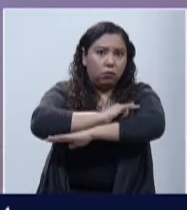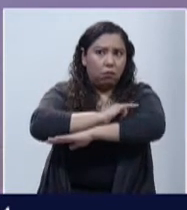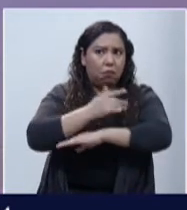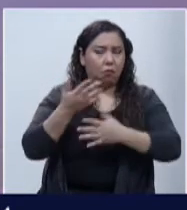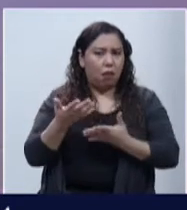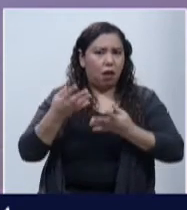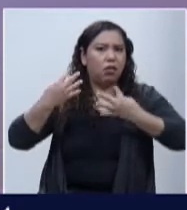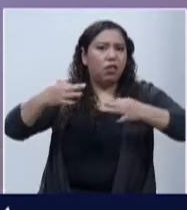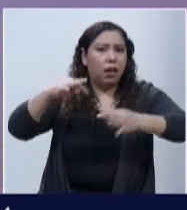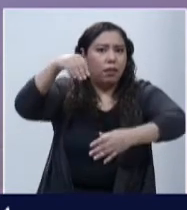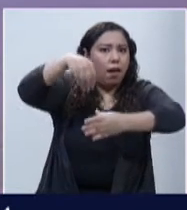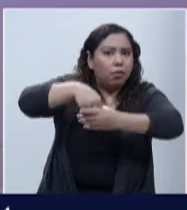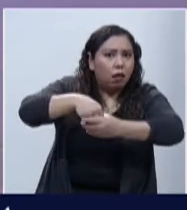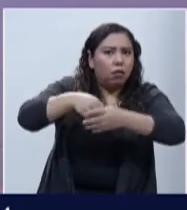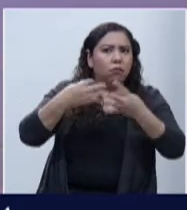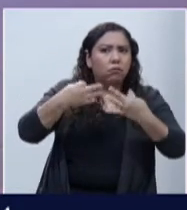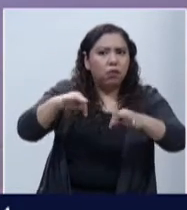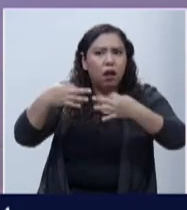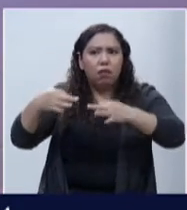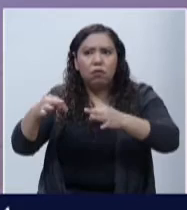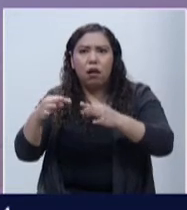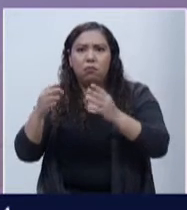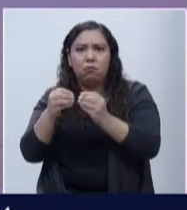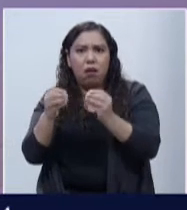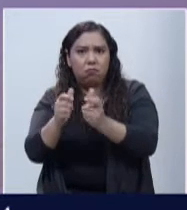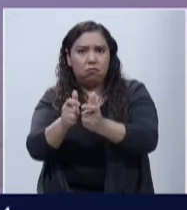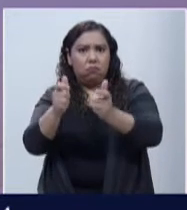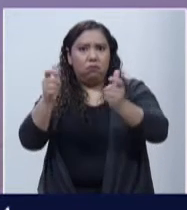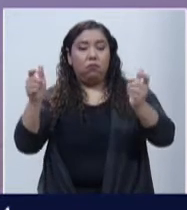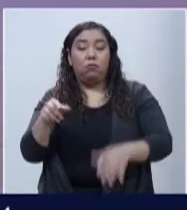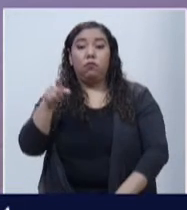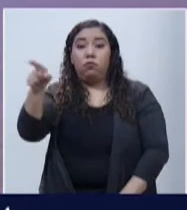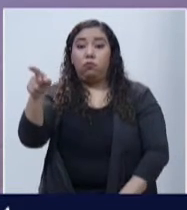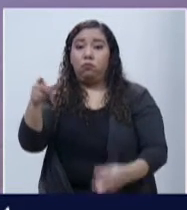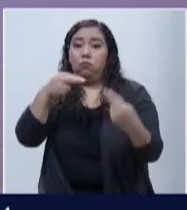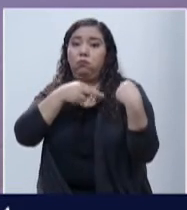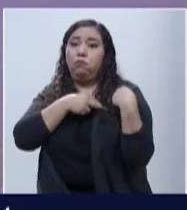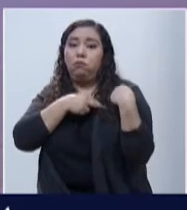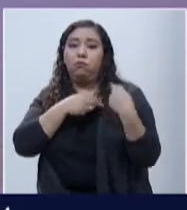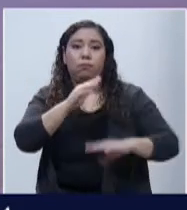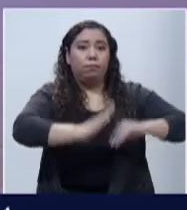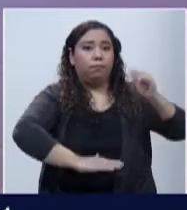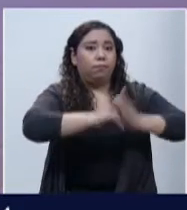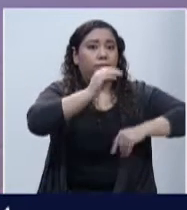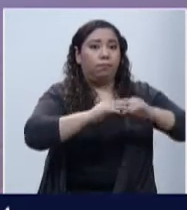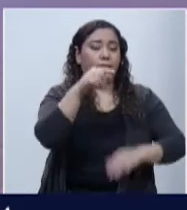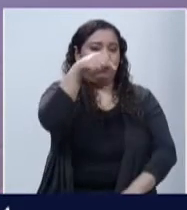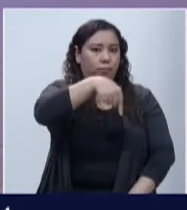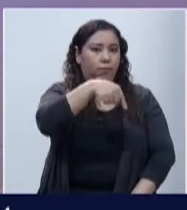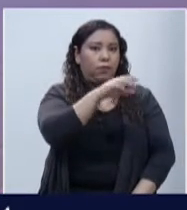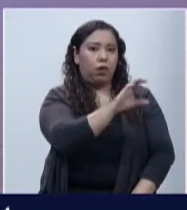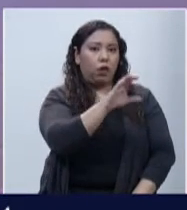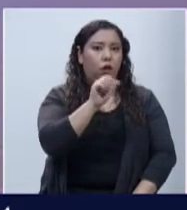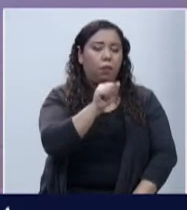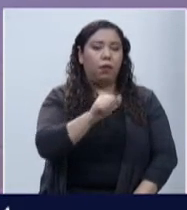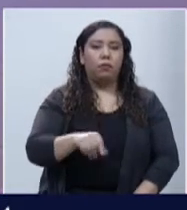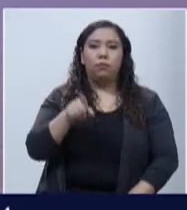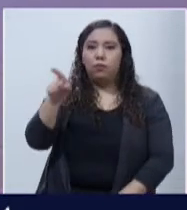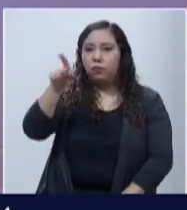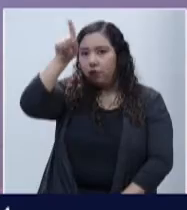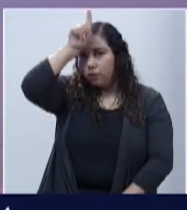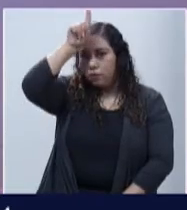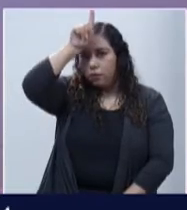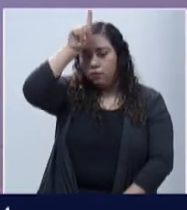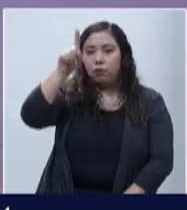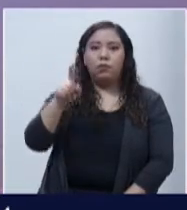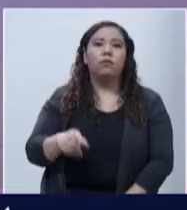que están a cargo de la construcción del aeropuerto internacional de palmerola desde múnich alemania vivian